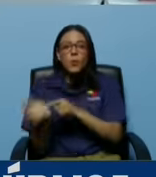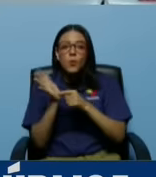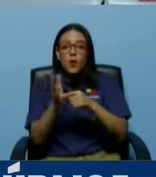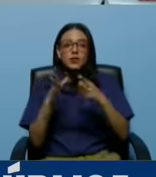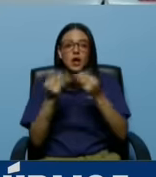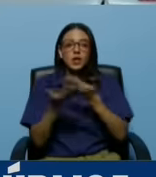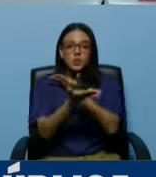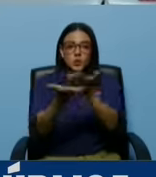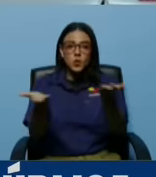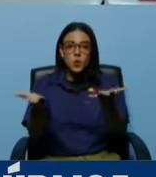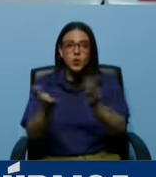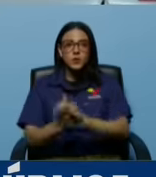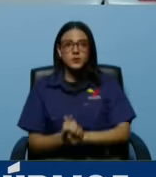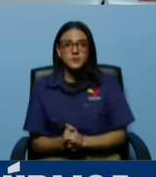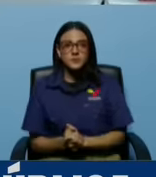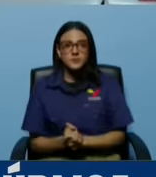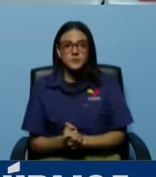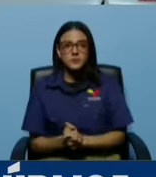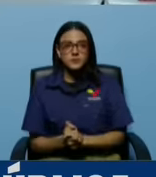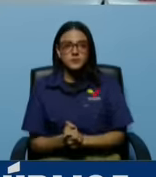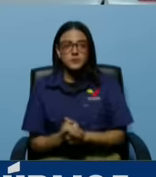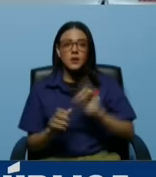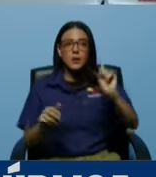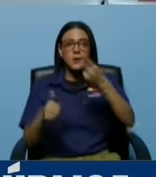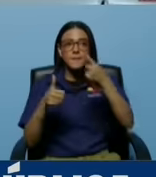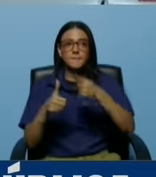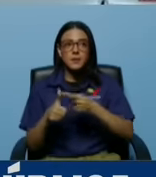ustedes el primero.